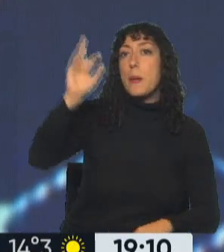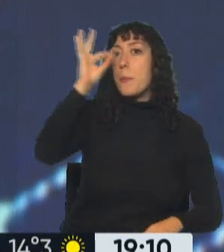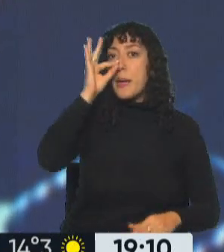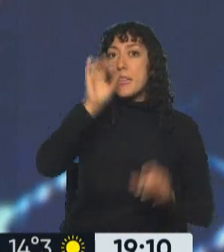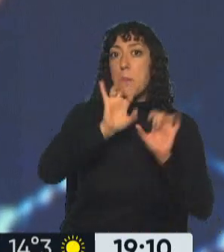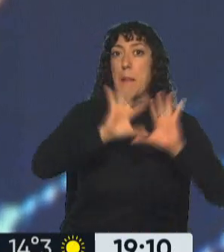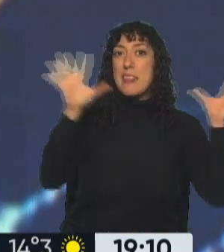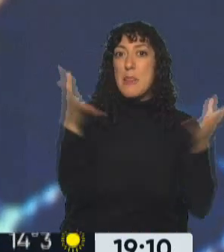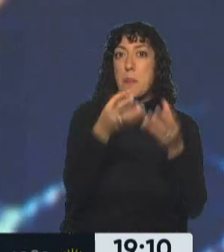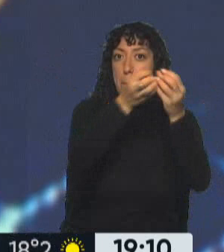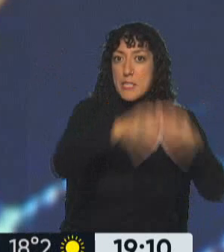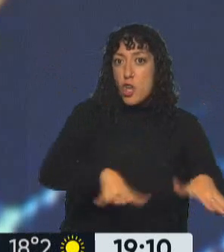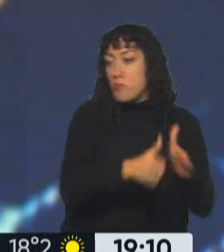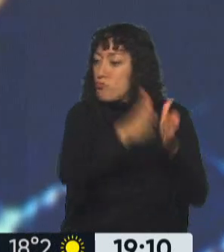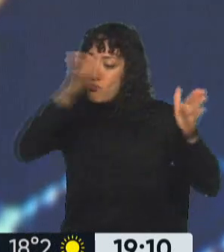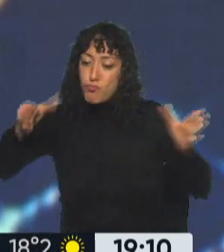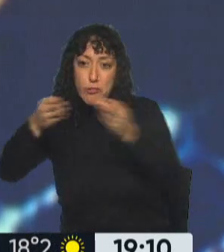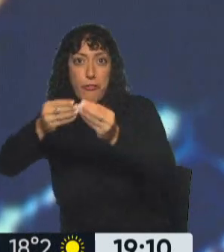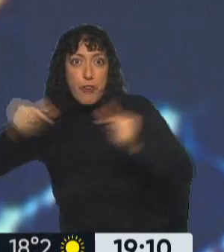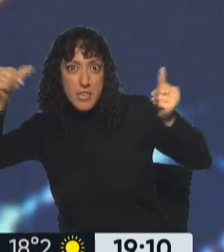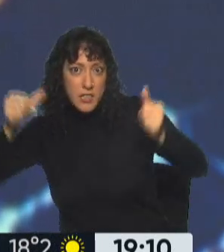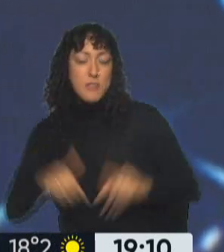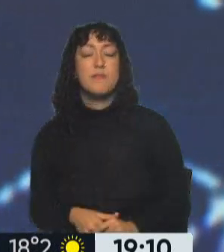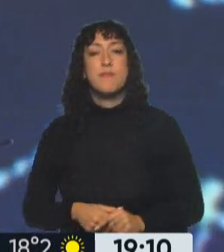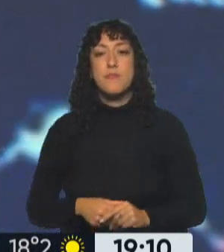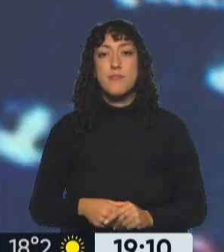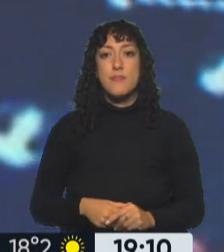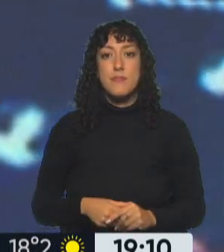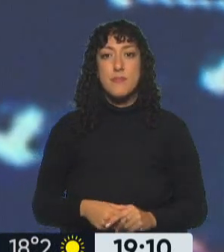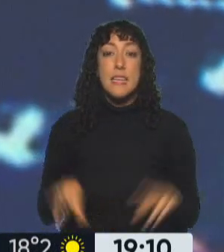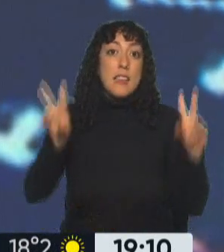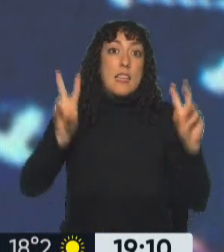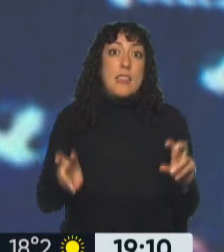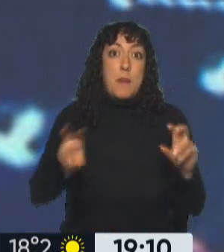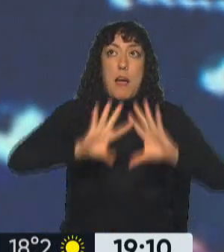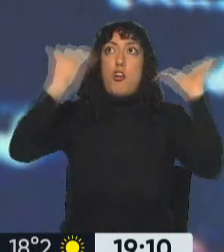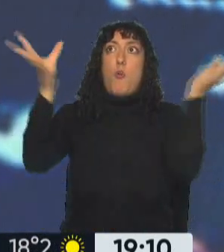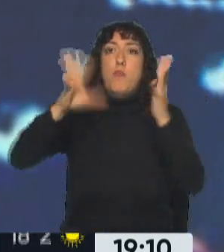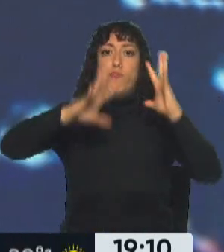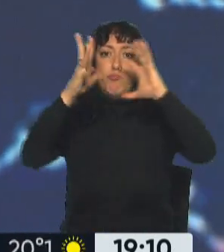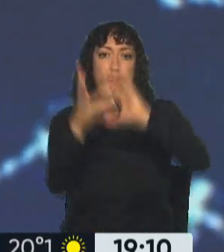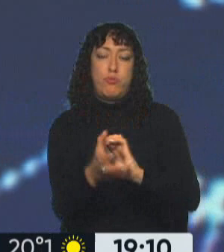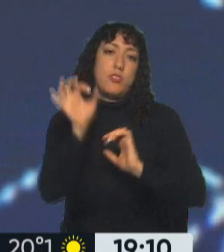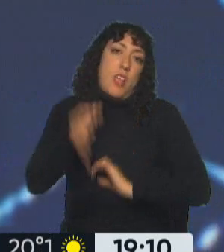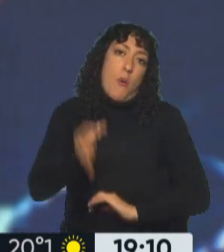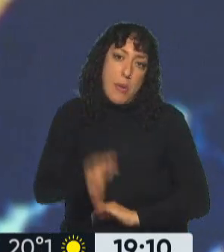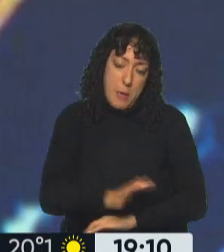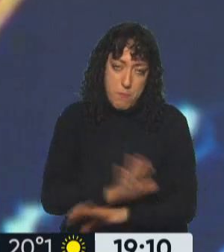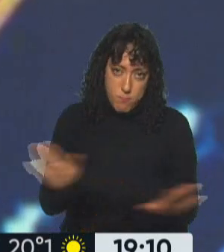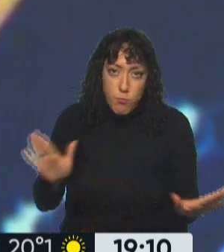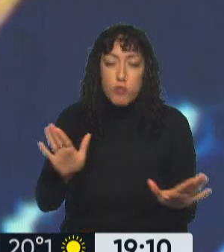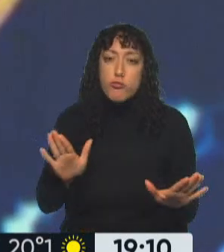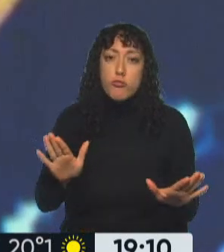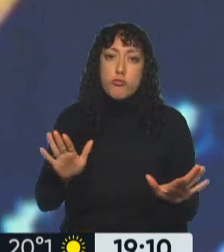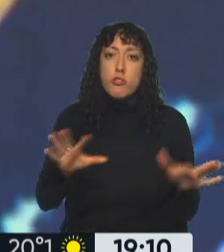2020 y ya tiene su fin. Leticia Martínez, hablamos de esto porque esto obviamente afectó a nivel global, lo sabemos, con todo el